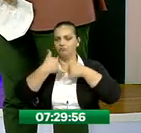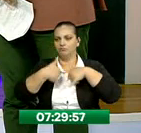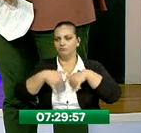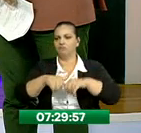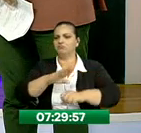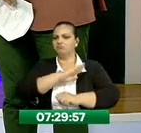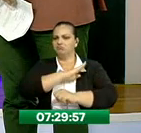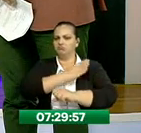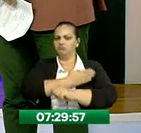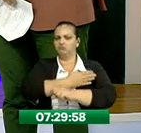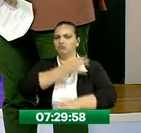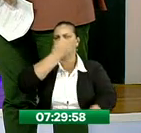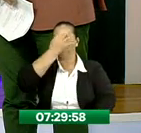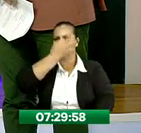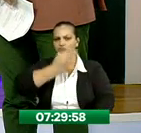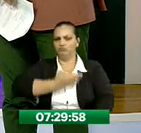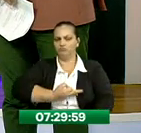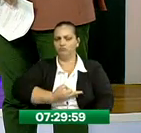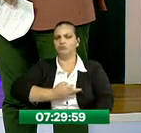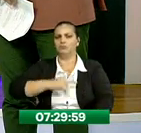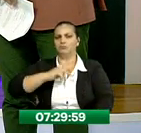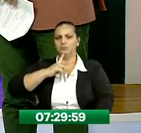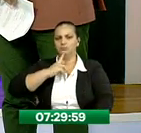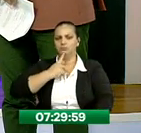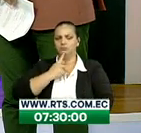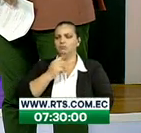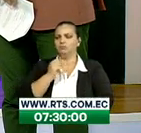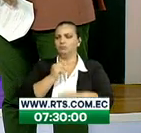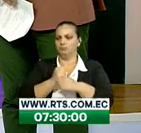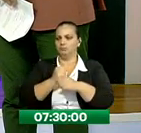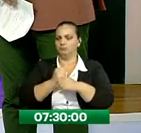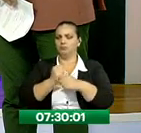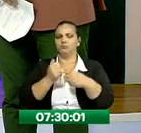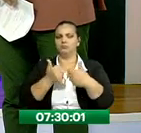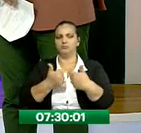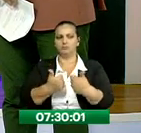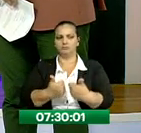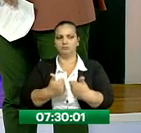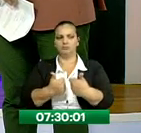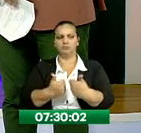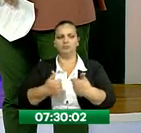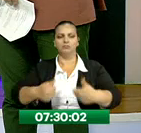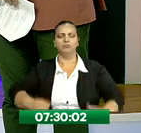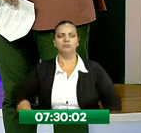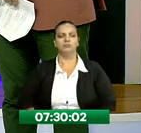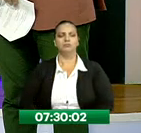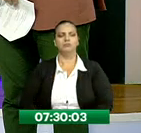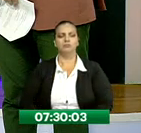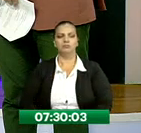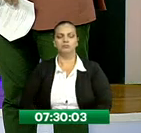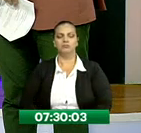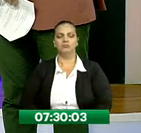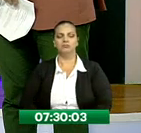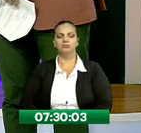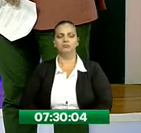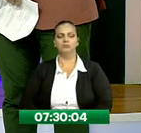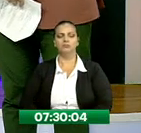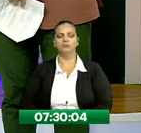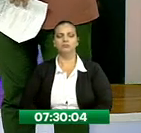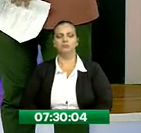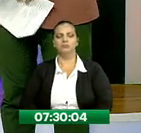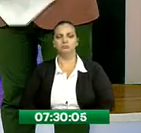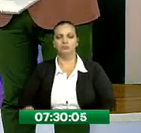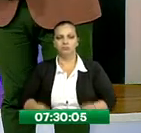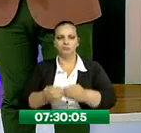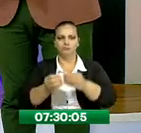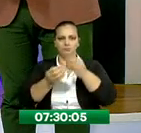toda la seriedad y con toda la formalidad que caracteriza a este espacio informativo. Y a propósito, tenemos más información.